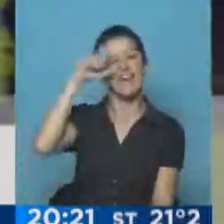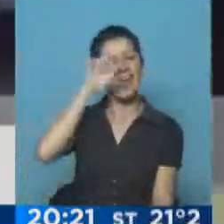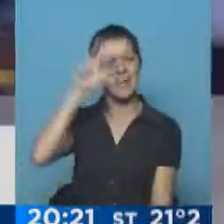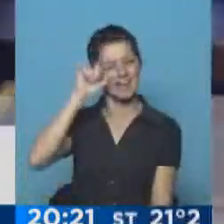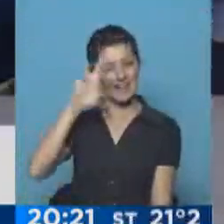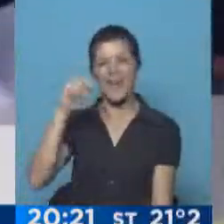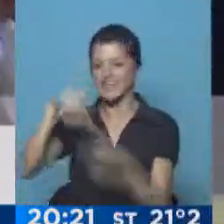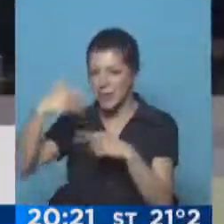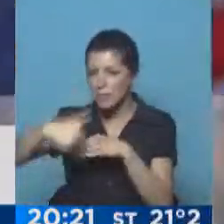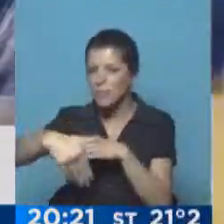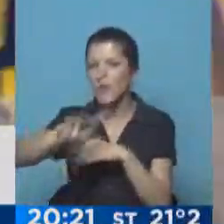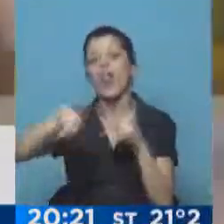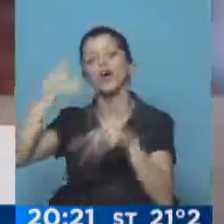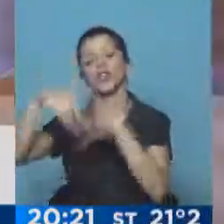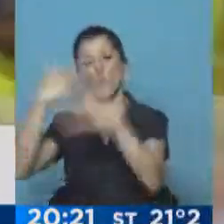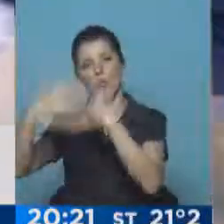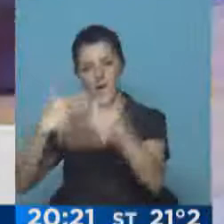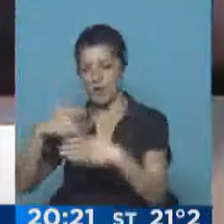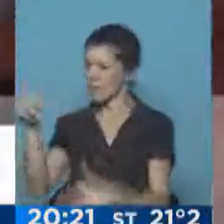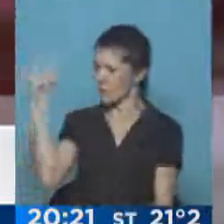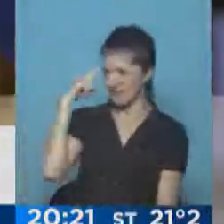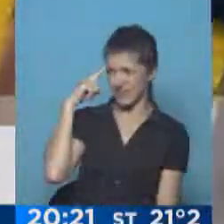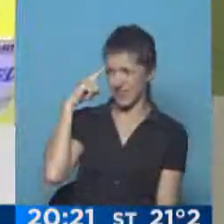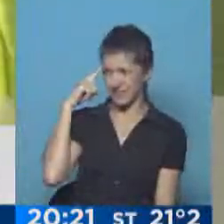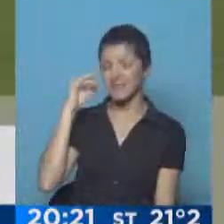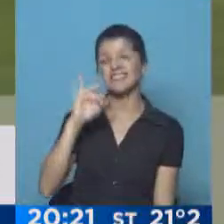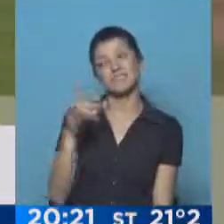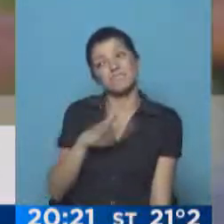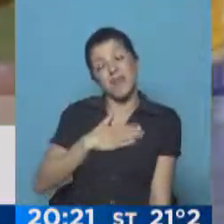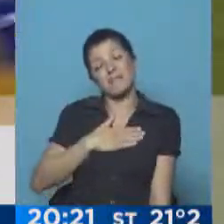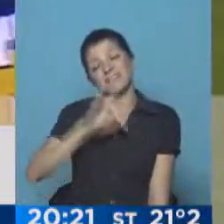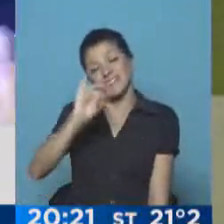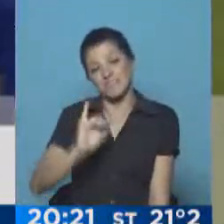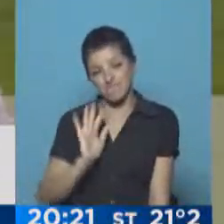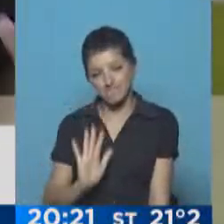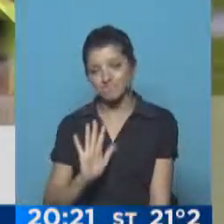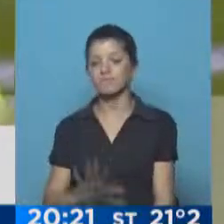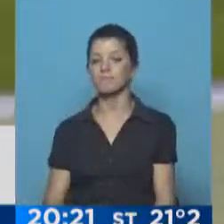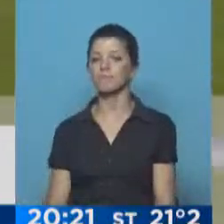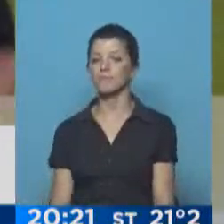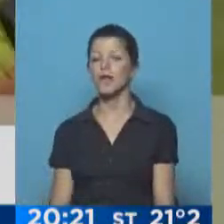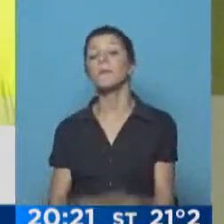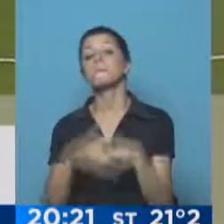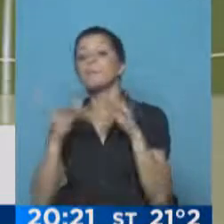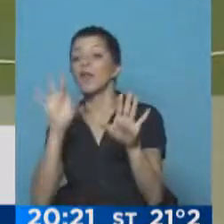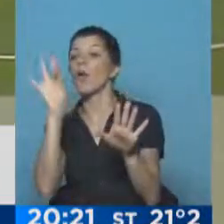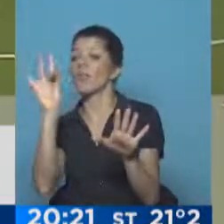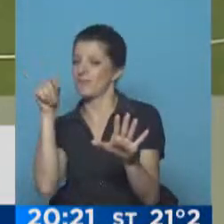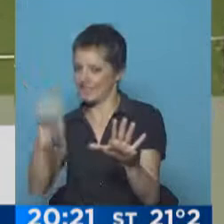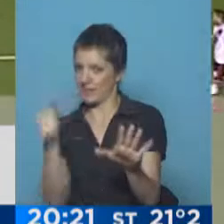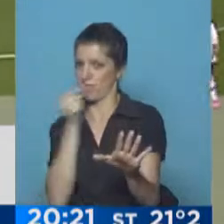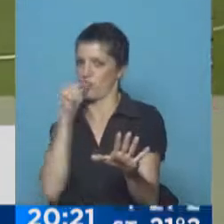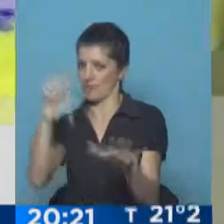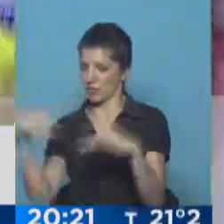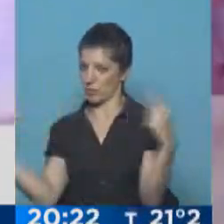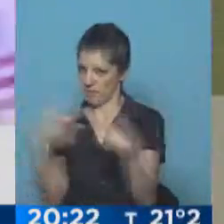de la otra jugada, ¿no? ¿Compensó, decís vos? Sí, claro que sí. Me parece que sí. Pero difícil de arbitrar este partido, así